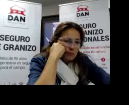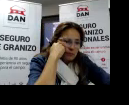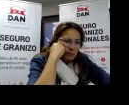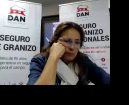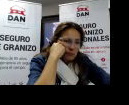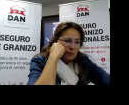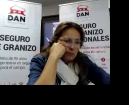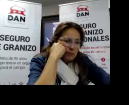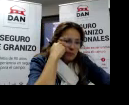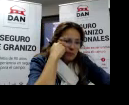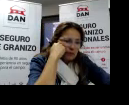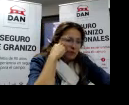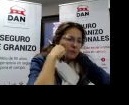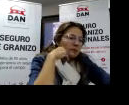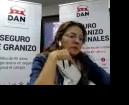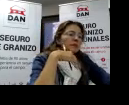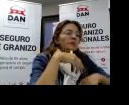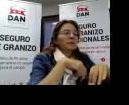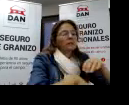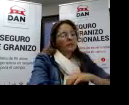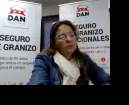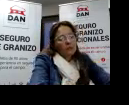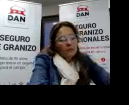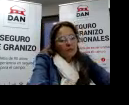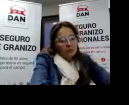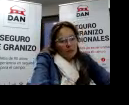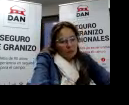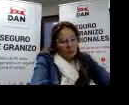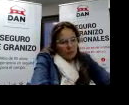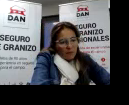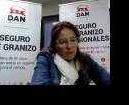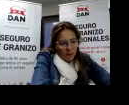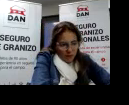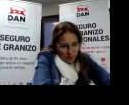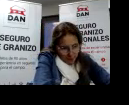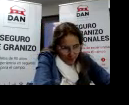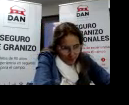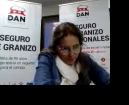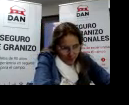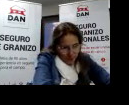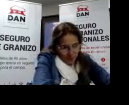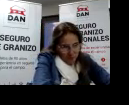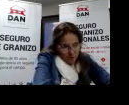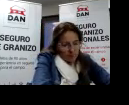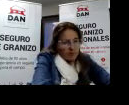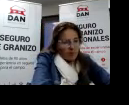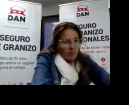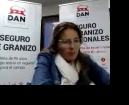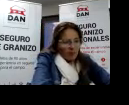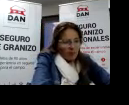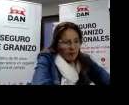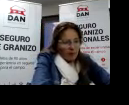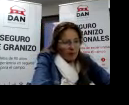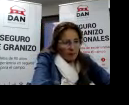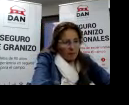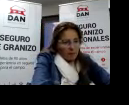exagerado. Estamos hablando de este rango de la escala, estamos casi en el medio de la escala, con lo cual estamos hablando de situaciones medianamente